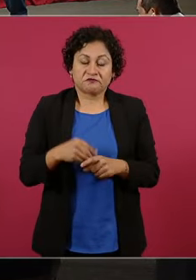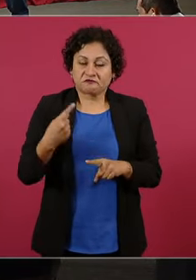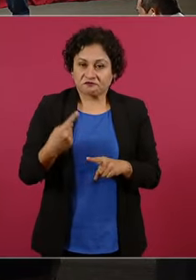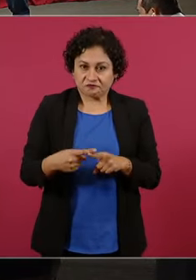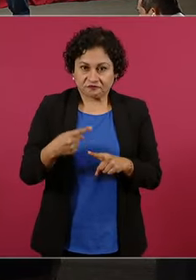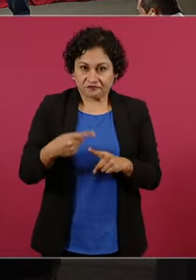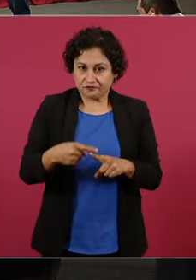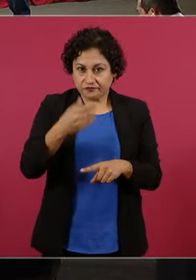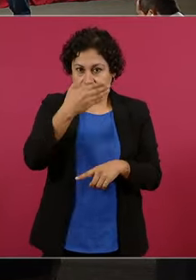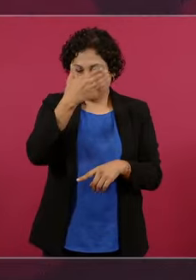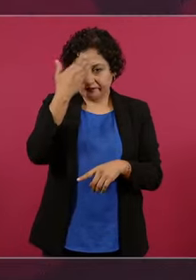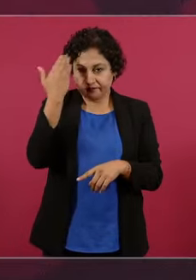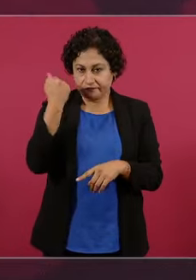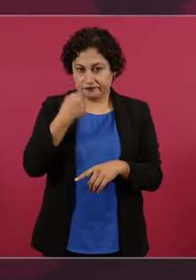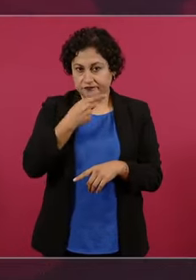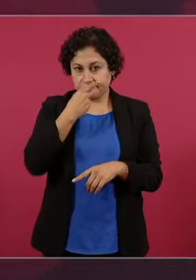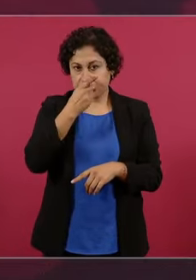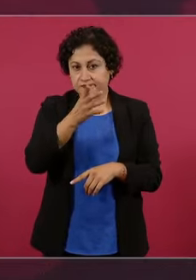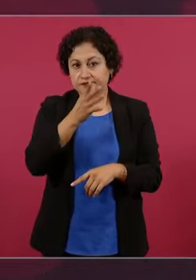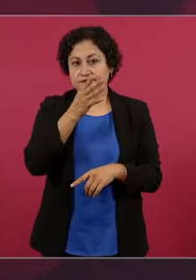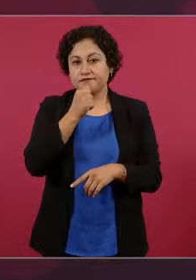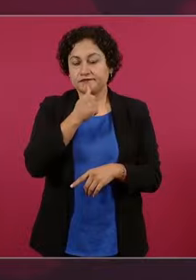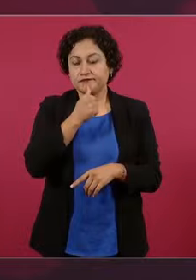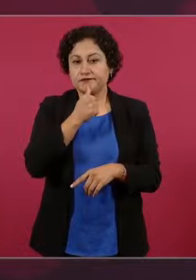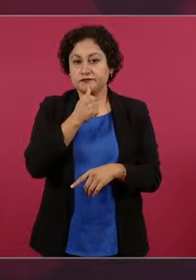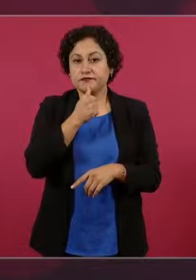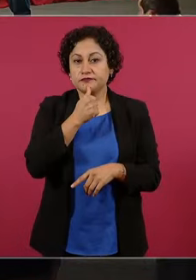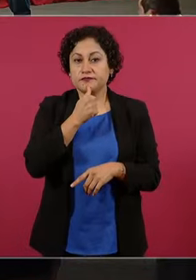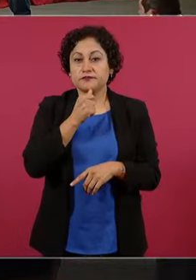¿cómo se llaman estos? Robots.